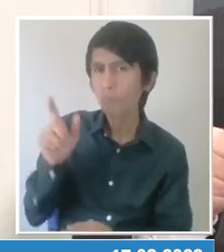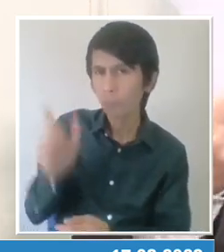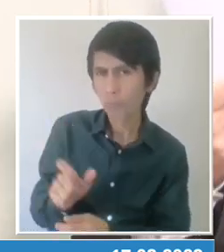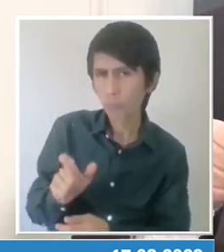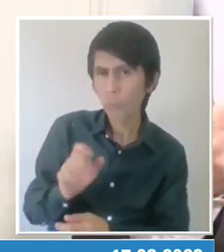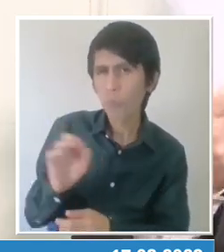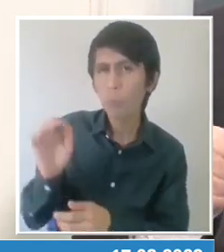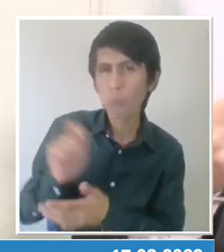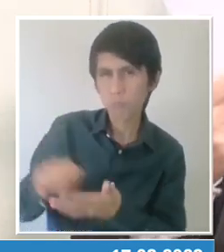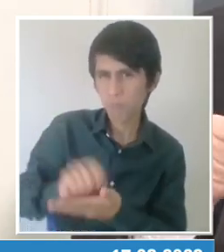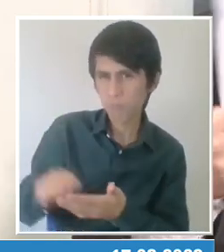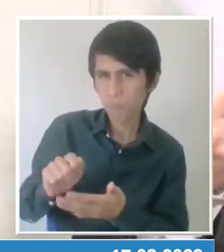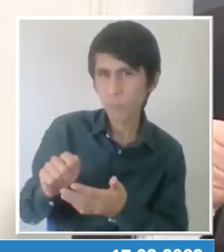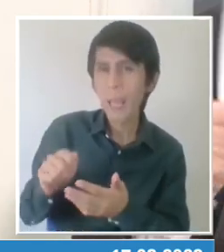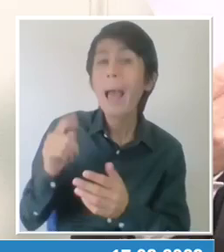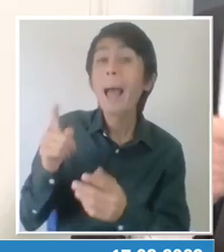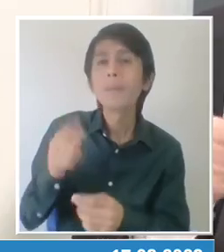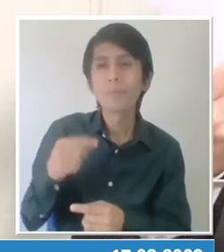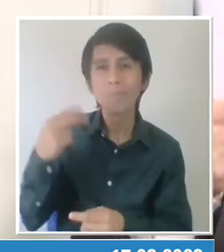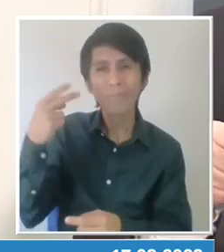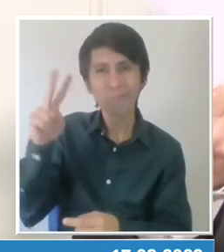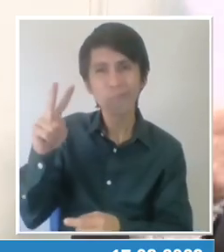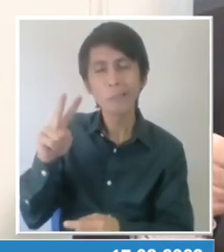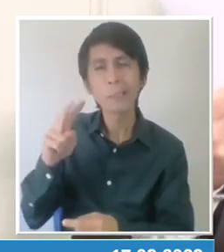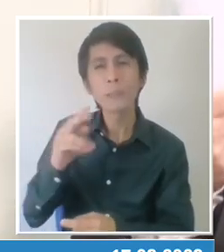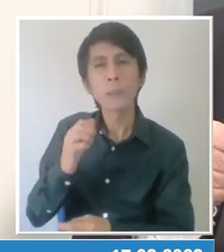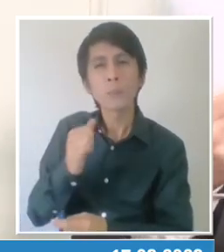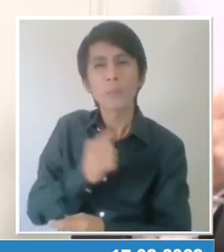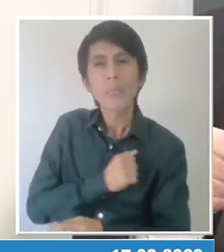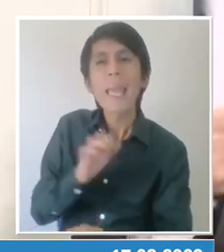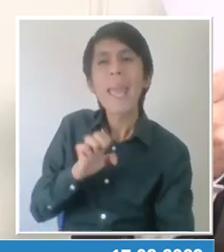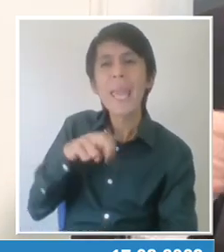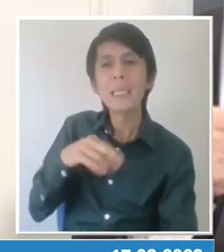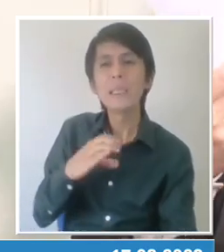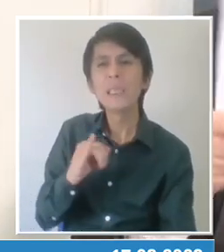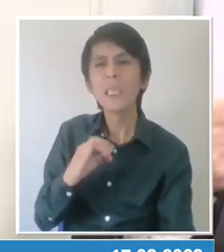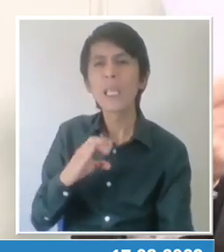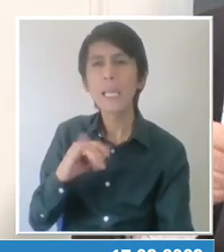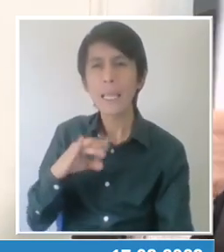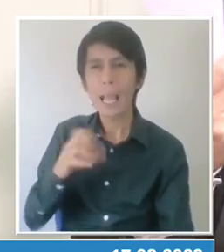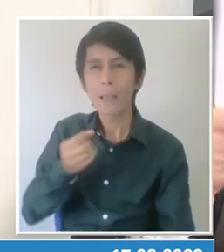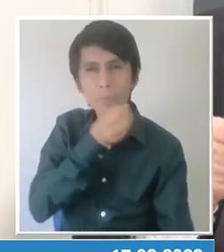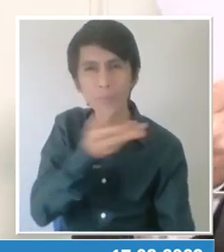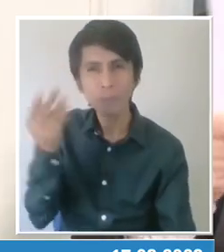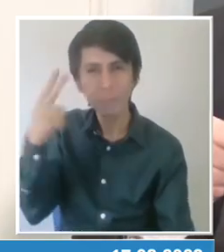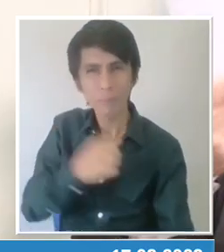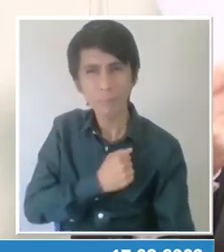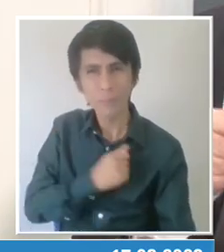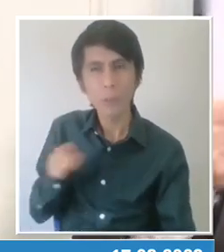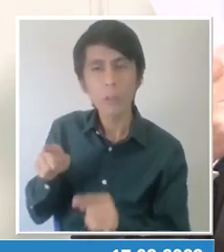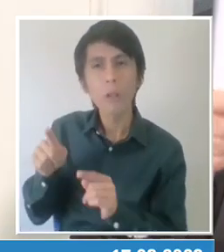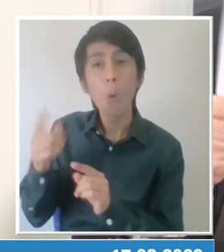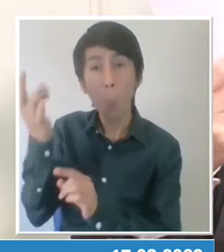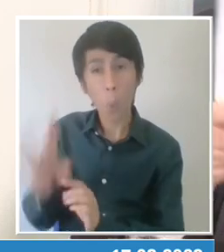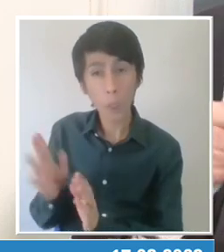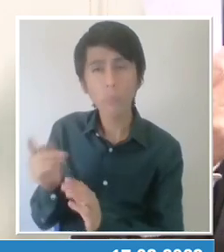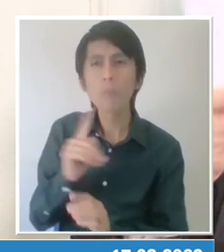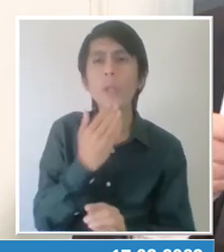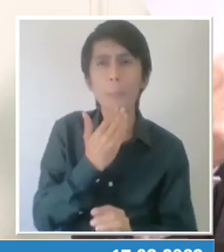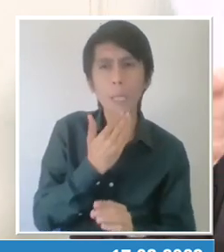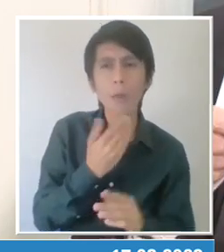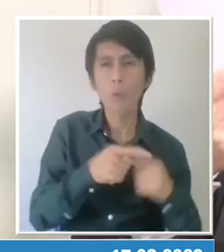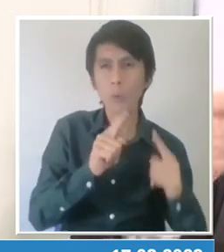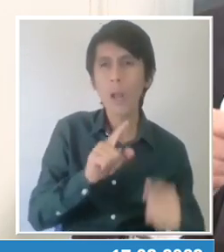demás encíclicas suyas, Pacem in Terris, sino que en esta dimensión laica que se le da hoy día a